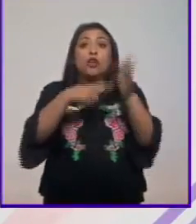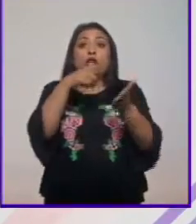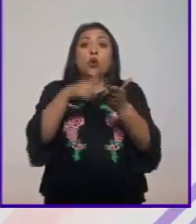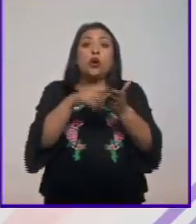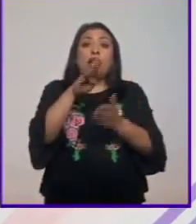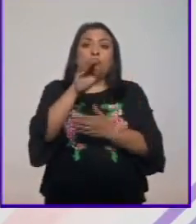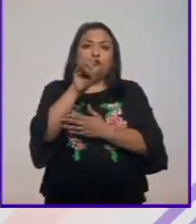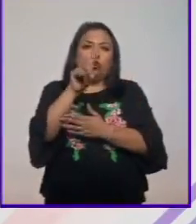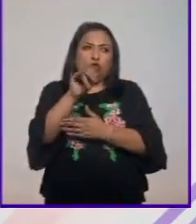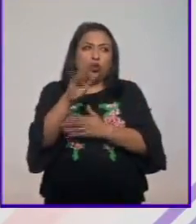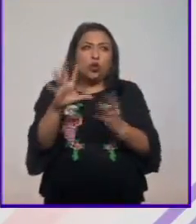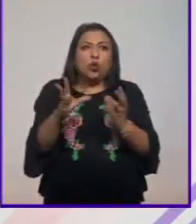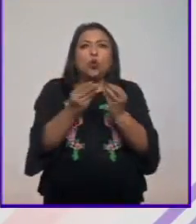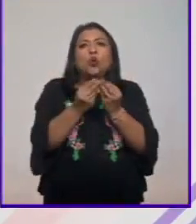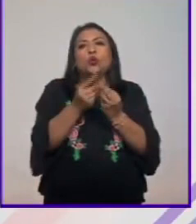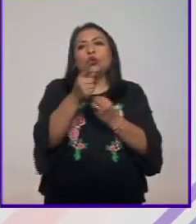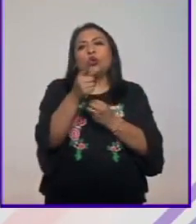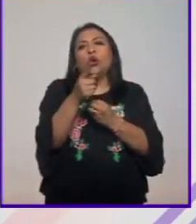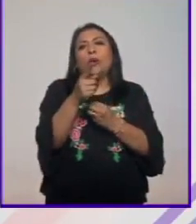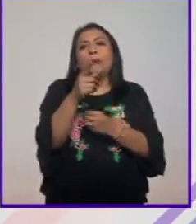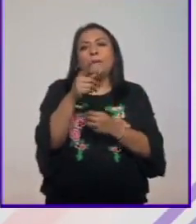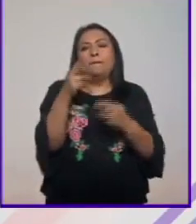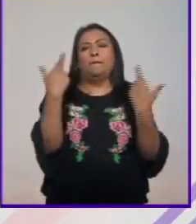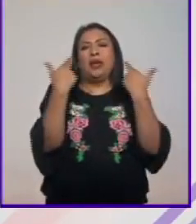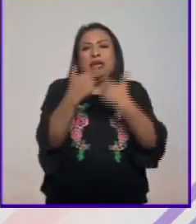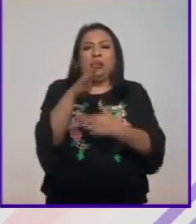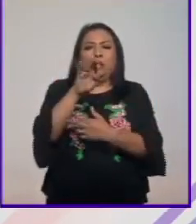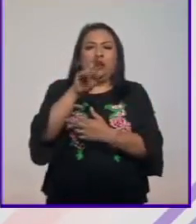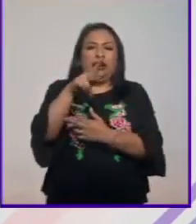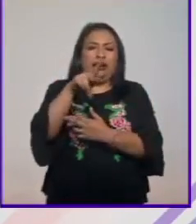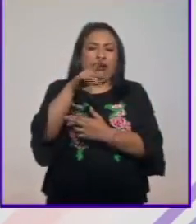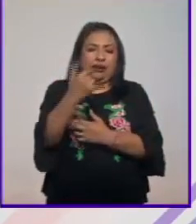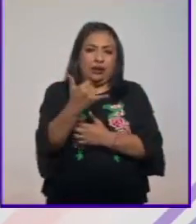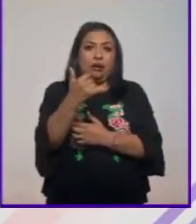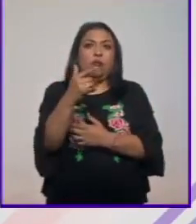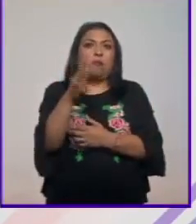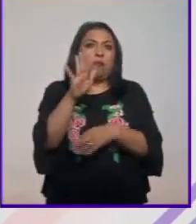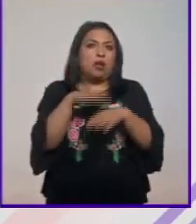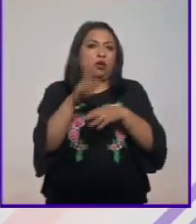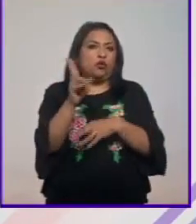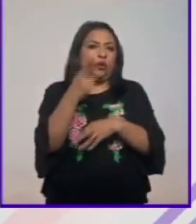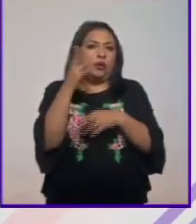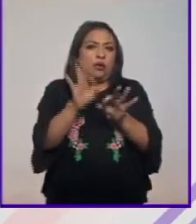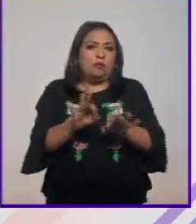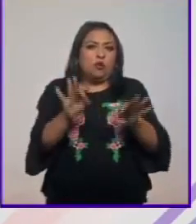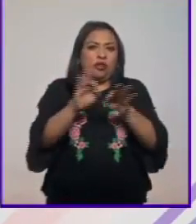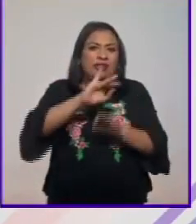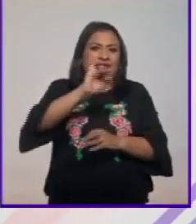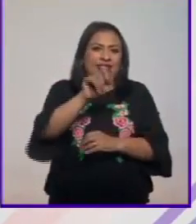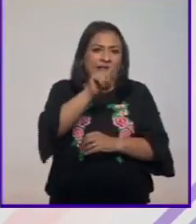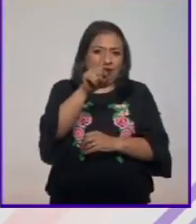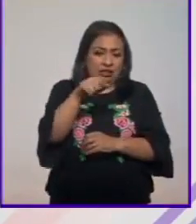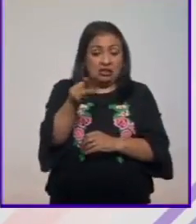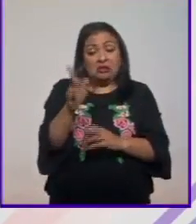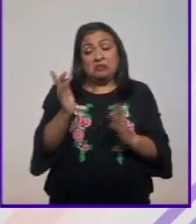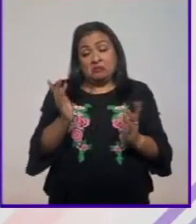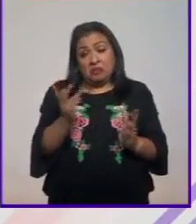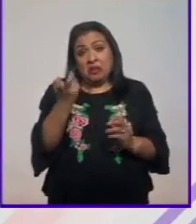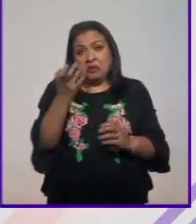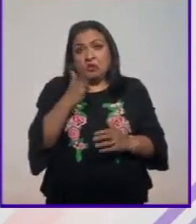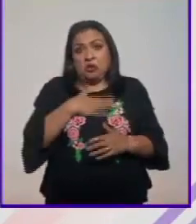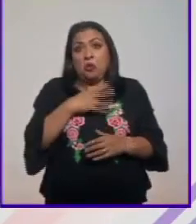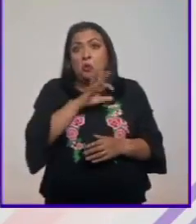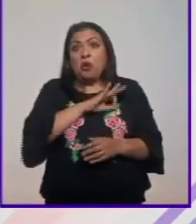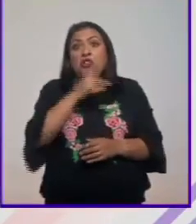la jazz orquesta de los profesores de Berklee, que ya sabes que es la universidad más prestigiosa de jazz. Y bueno, pues eso me valió